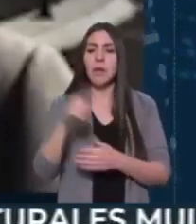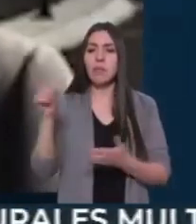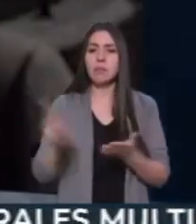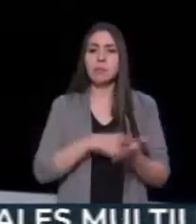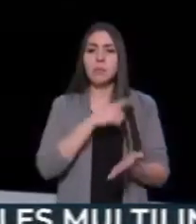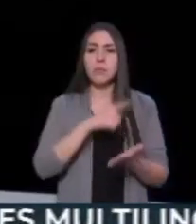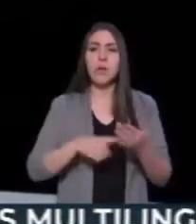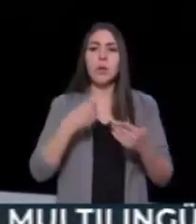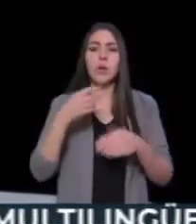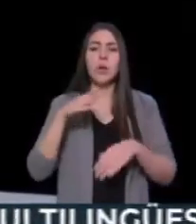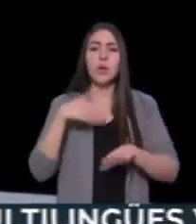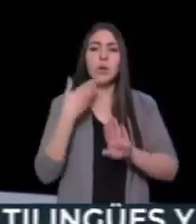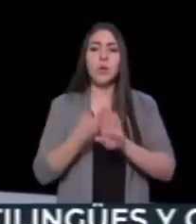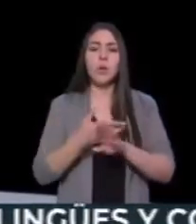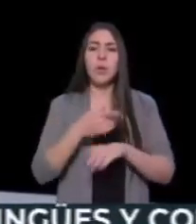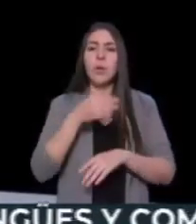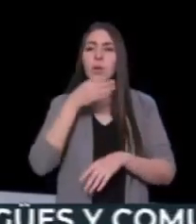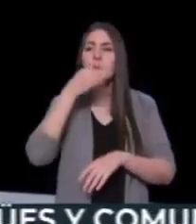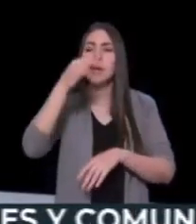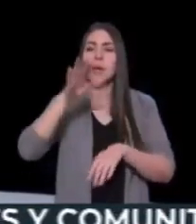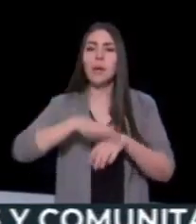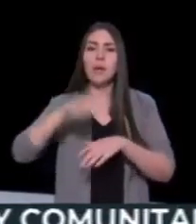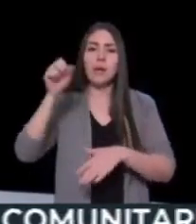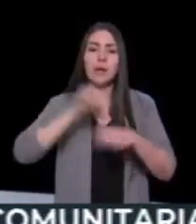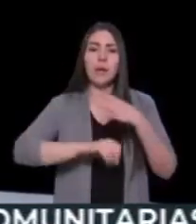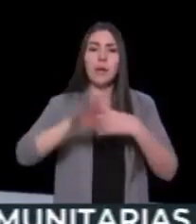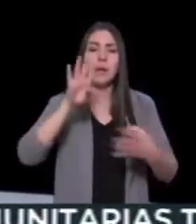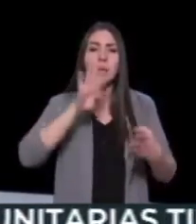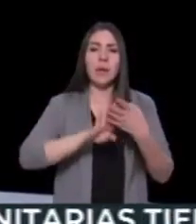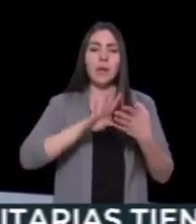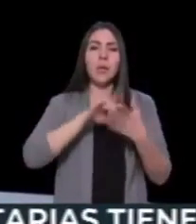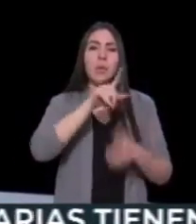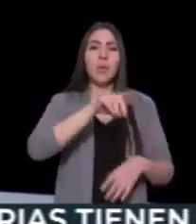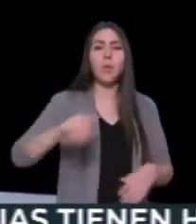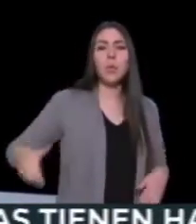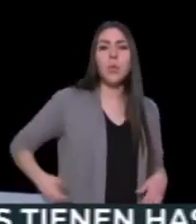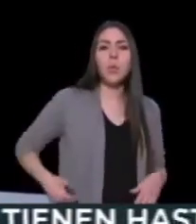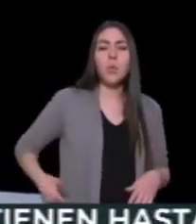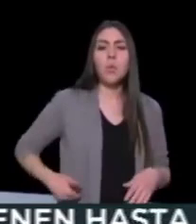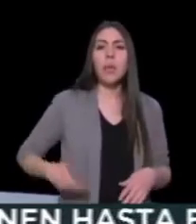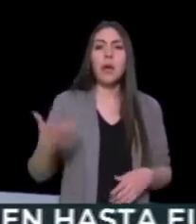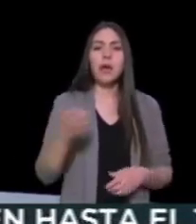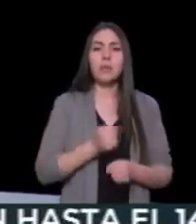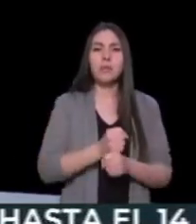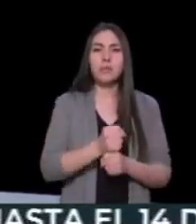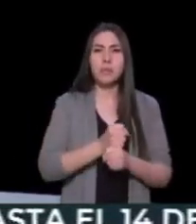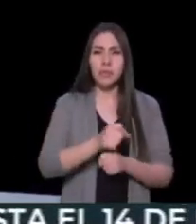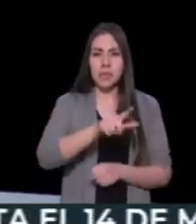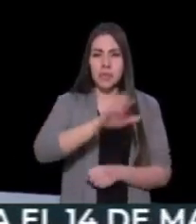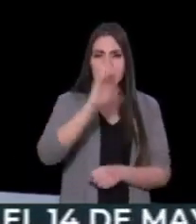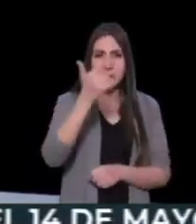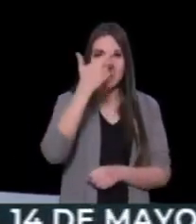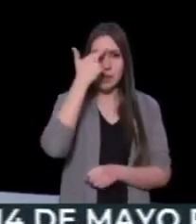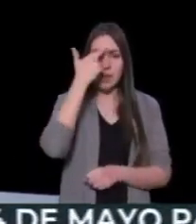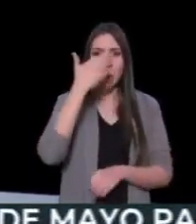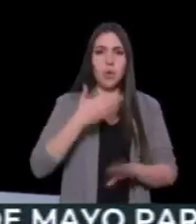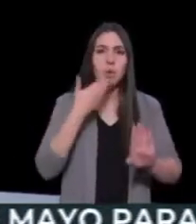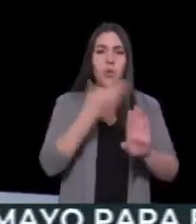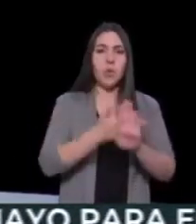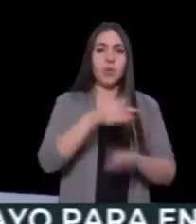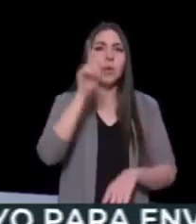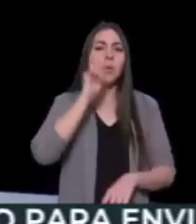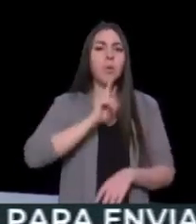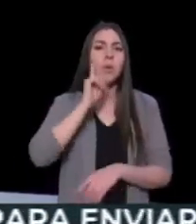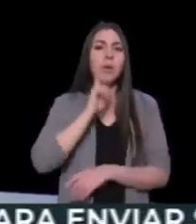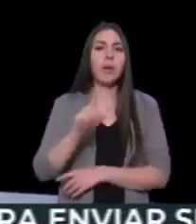que se le dictó el 10 de febrero pasado por su presunta responsabilidad en el delito de tortura. Usted recordará, en agravio de la